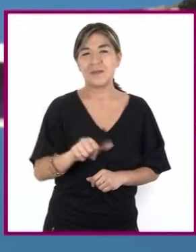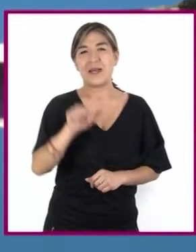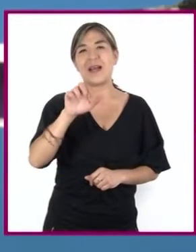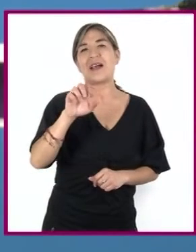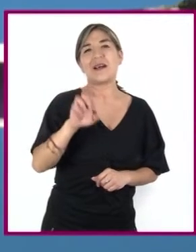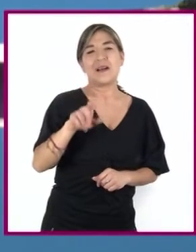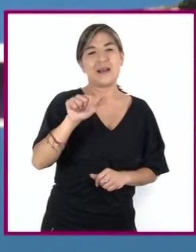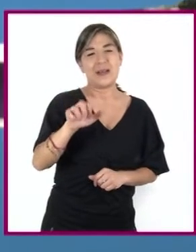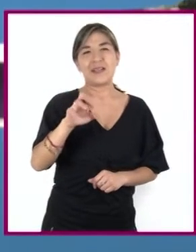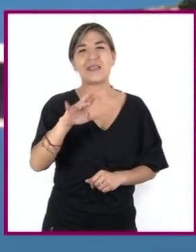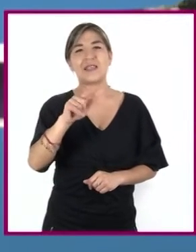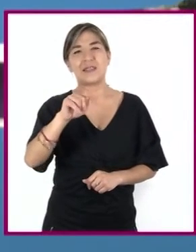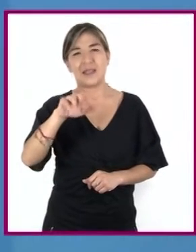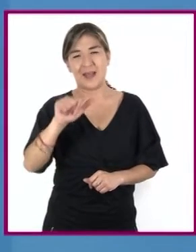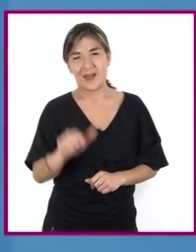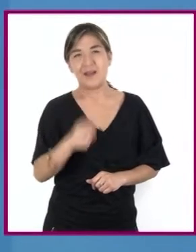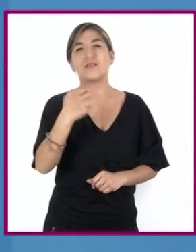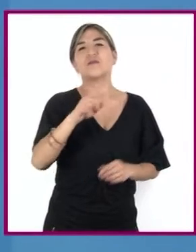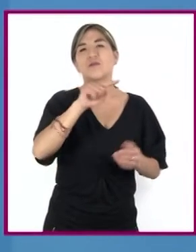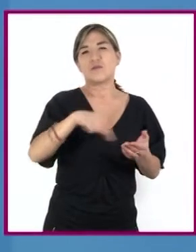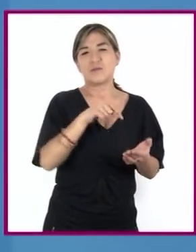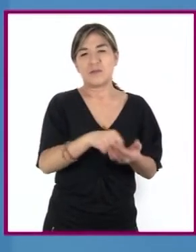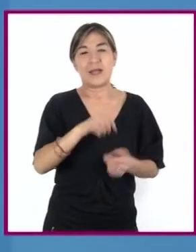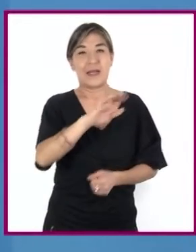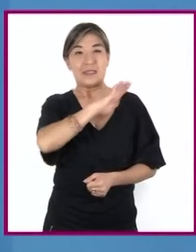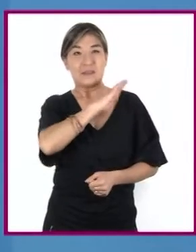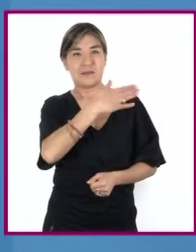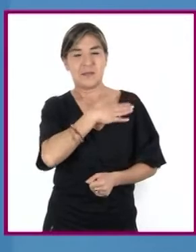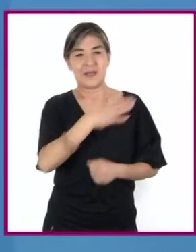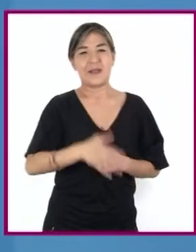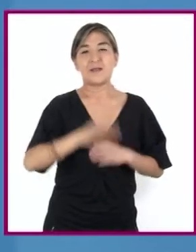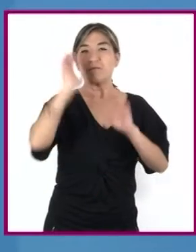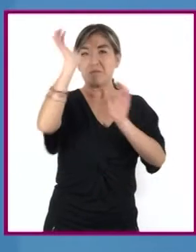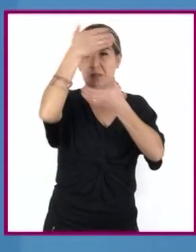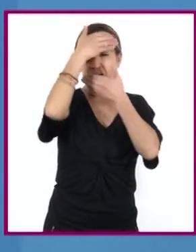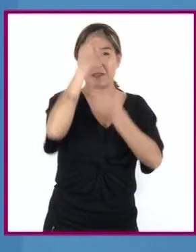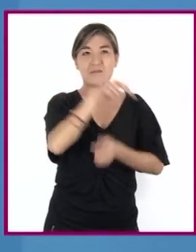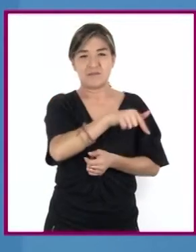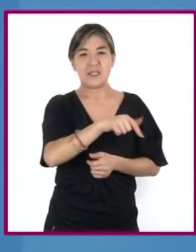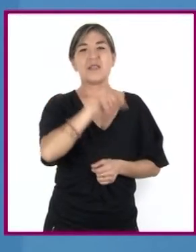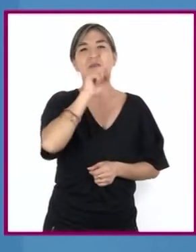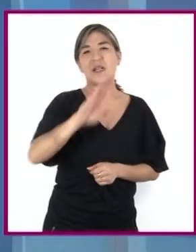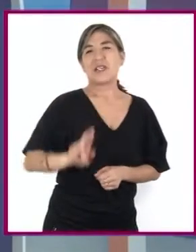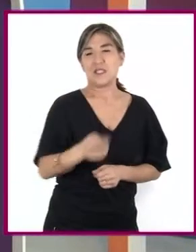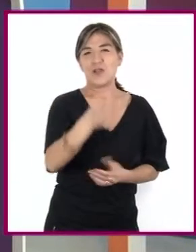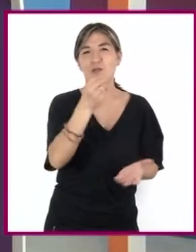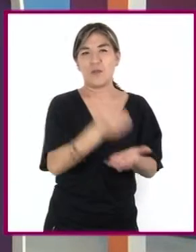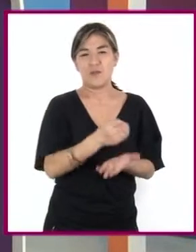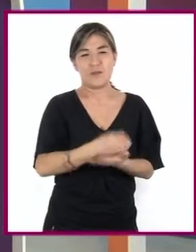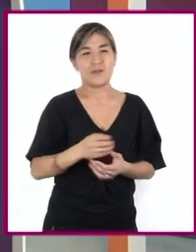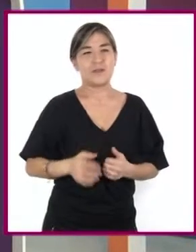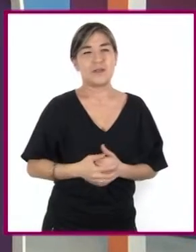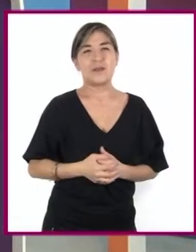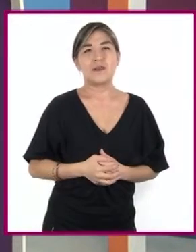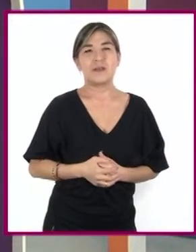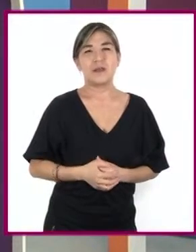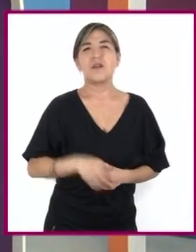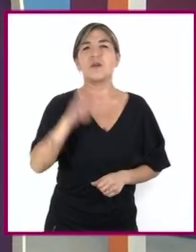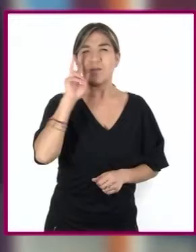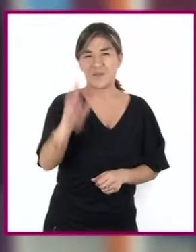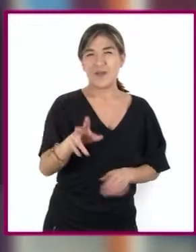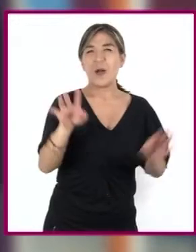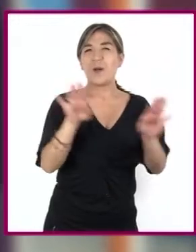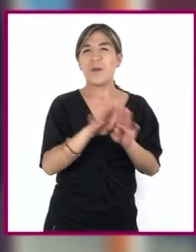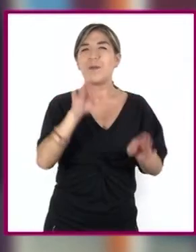Eritrea y Somalia italiana. España, Marruecos español y Río de Oro. ¿Pudieron